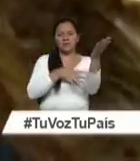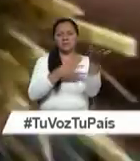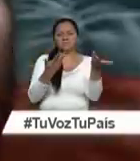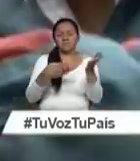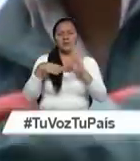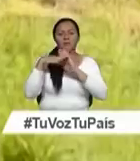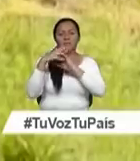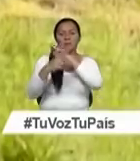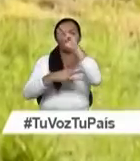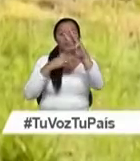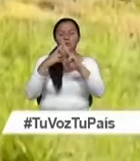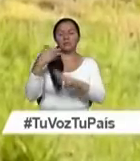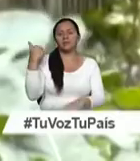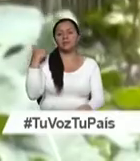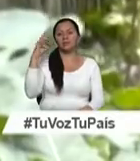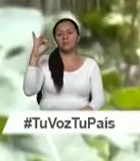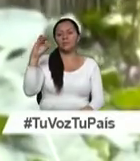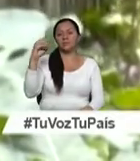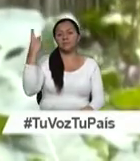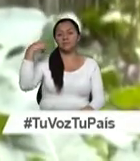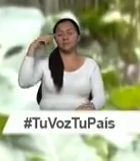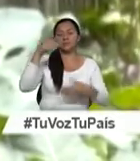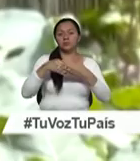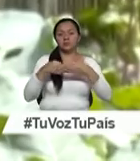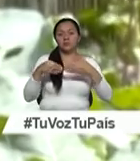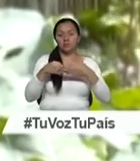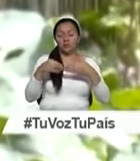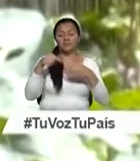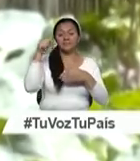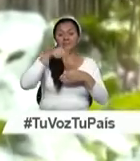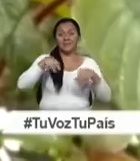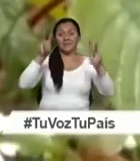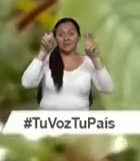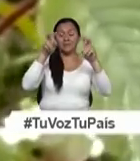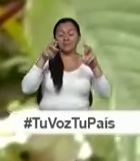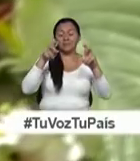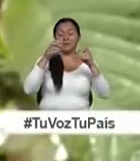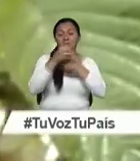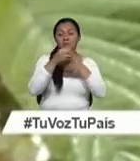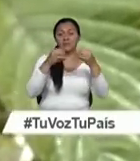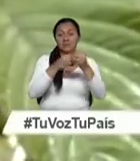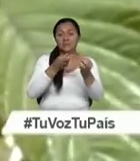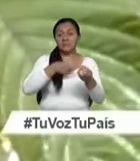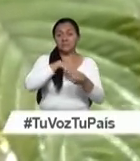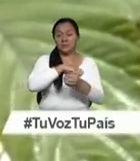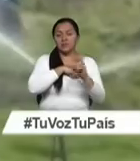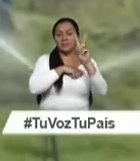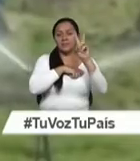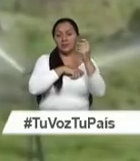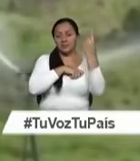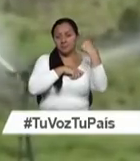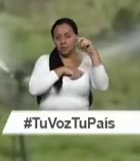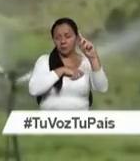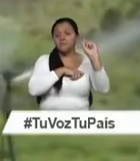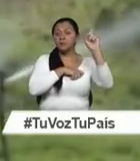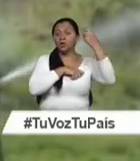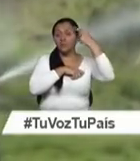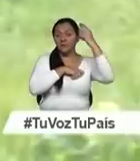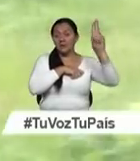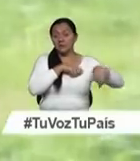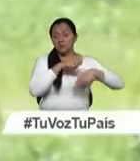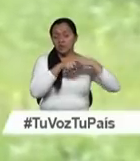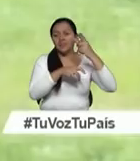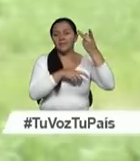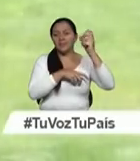Mundial aporta con $80 millones, la Agencia Española de Cooperación Internacional de Desarrollo con $20 millones, el